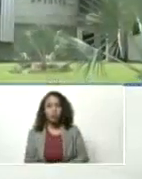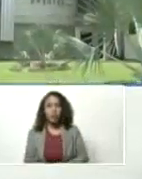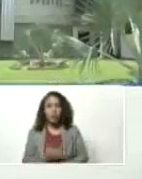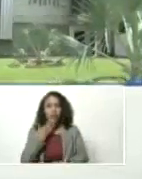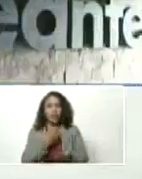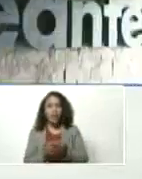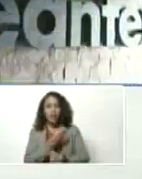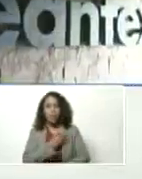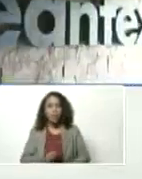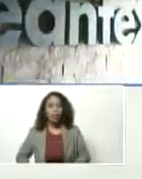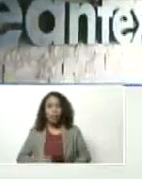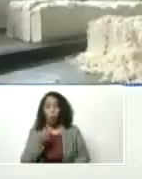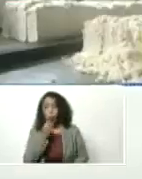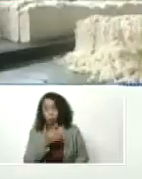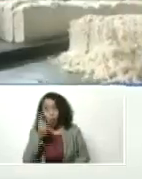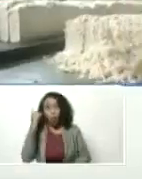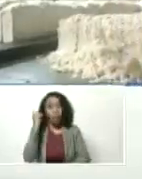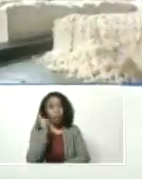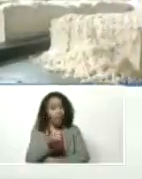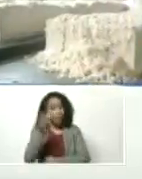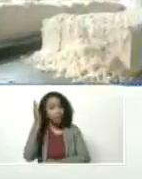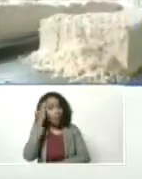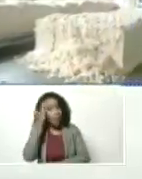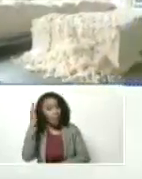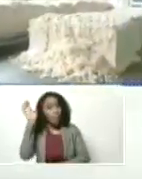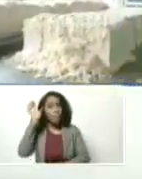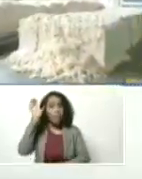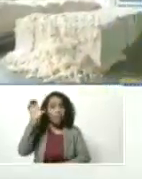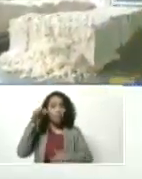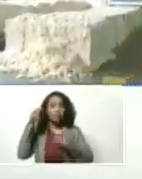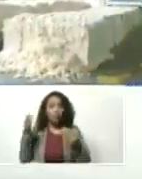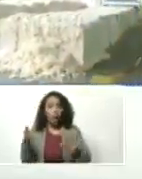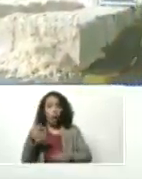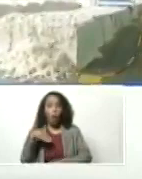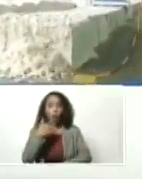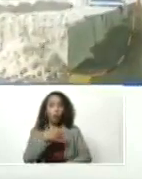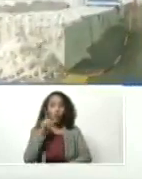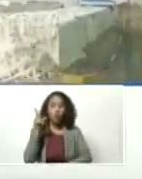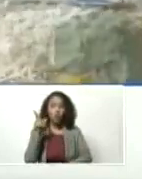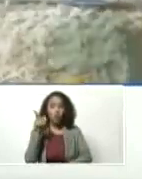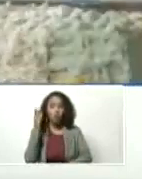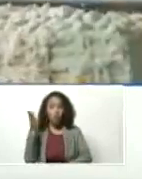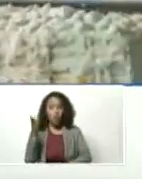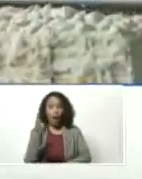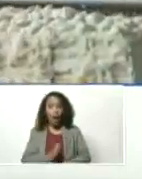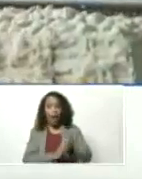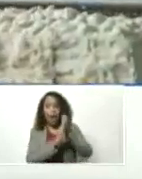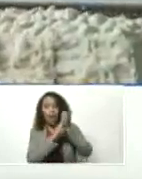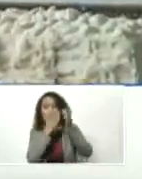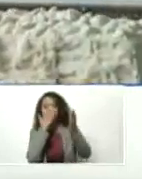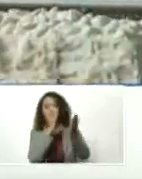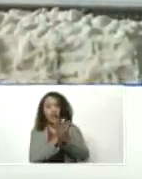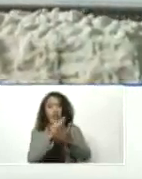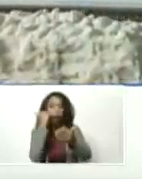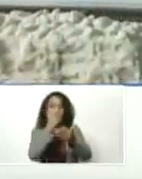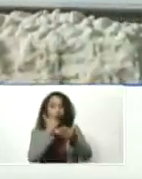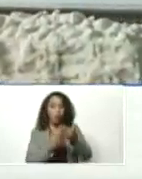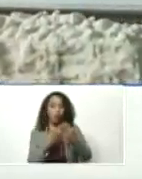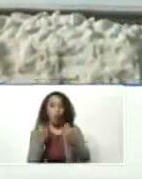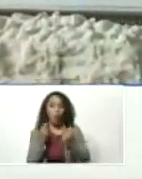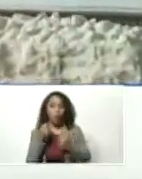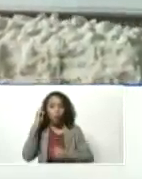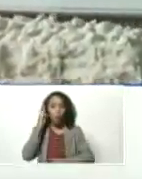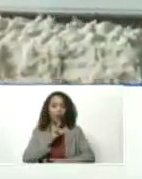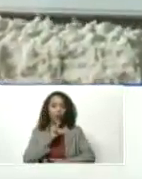Bueno, creo que debe saber el país que cuando usted se puso al frente de la agenda económica bolivariana y nos pidió